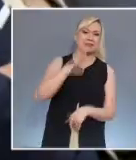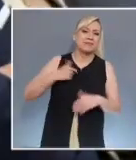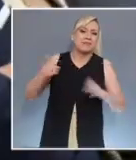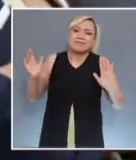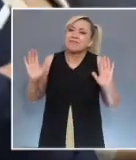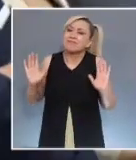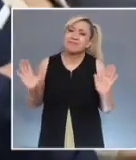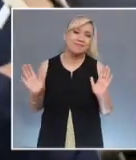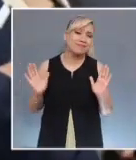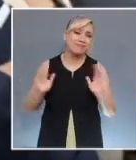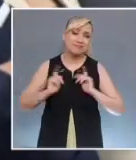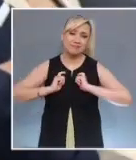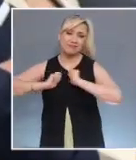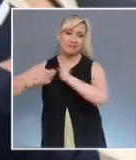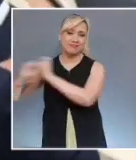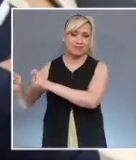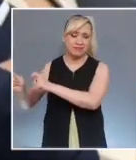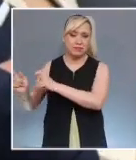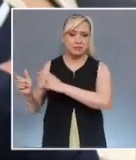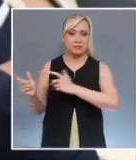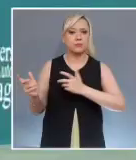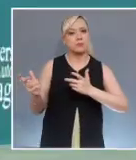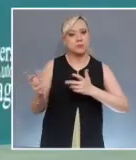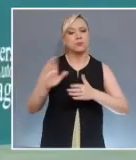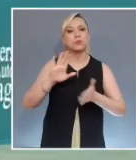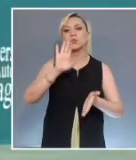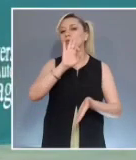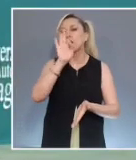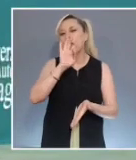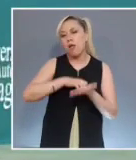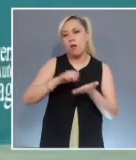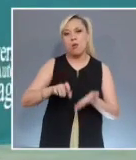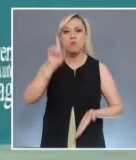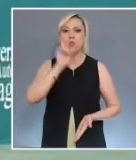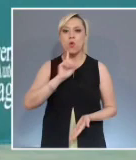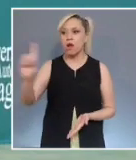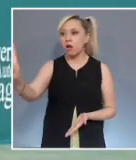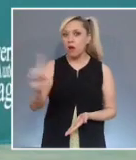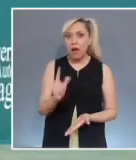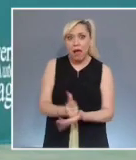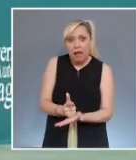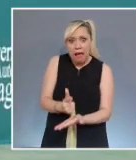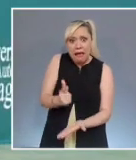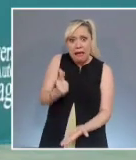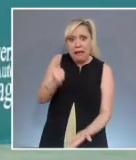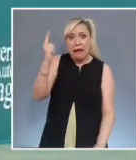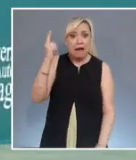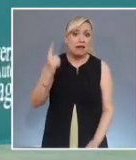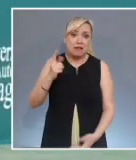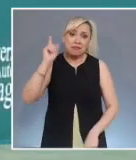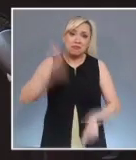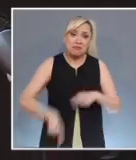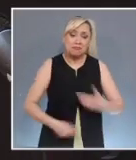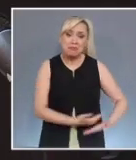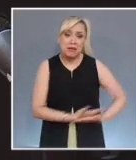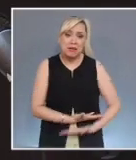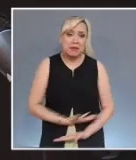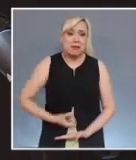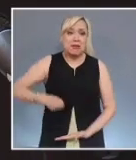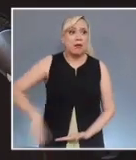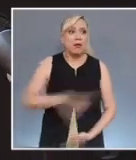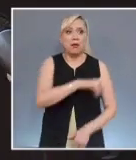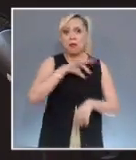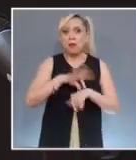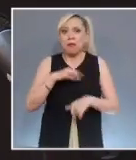entre ellos los de las mujeres por ejemplo en la solicitud de atención médica para la interrupción del embarazo pues